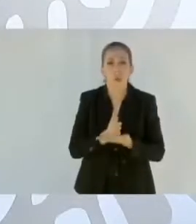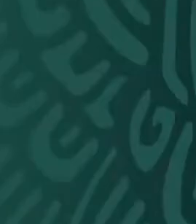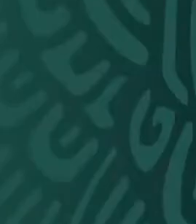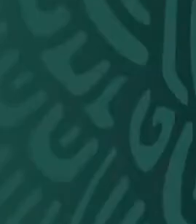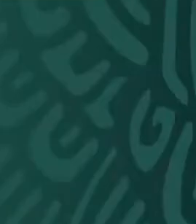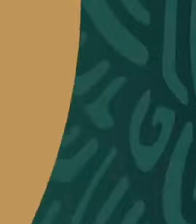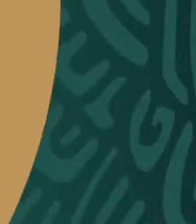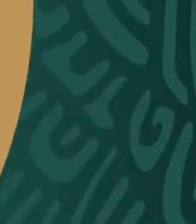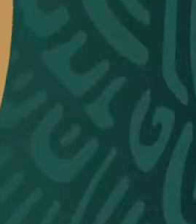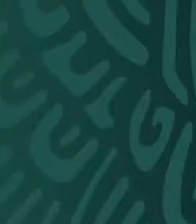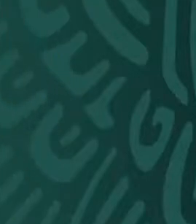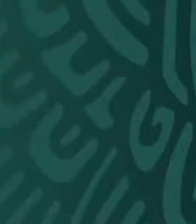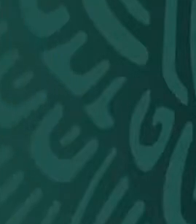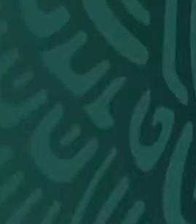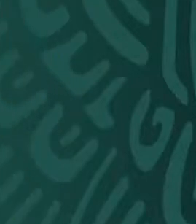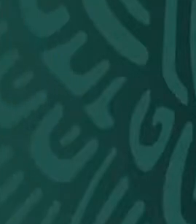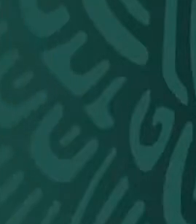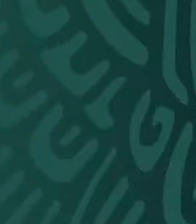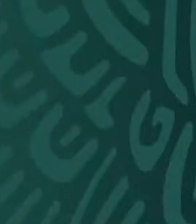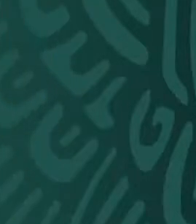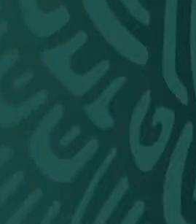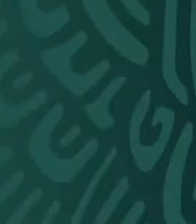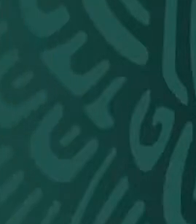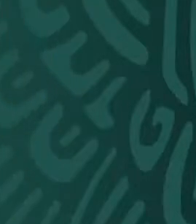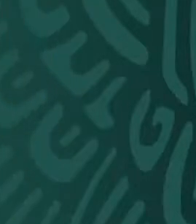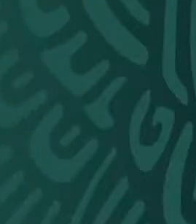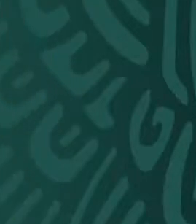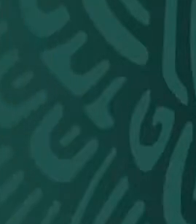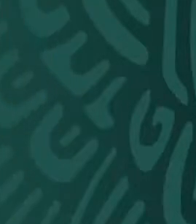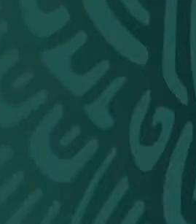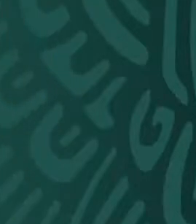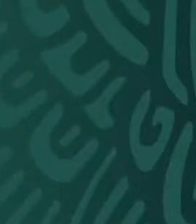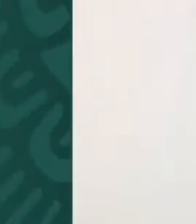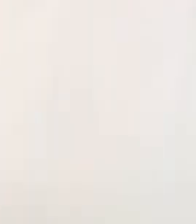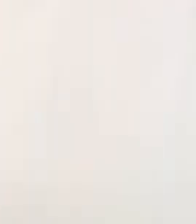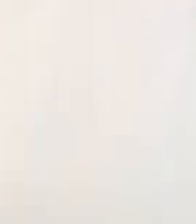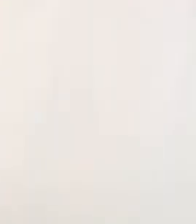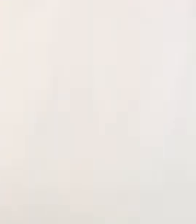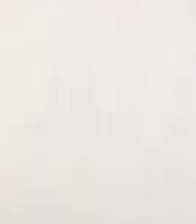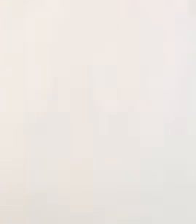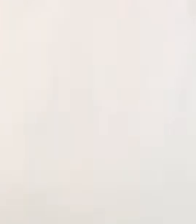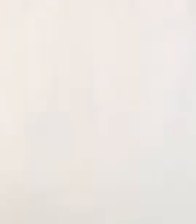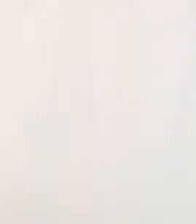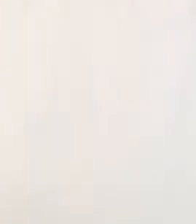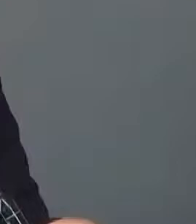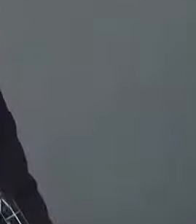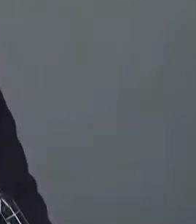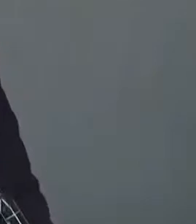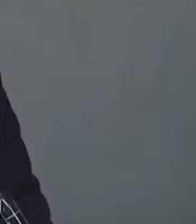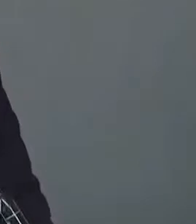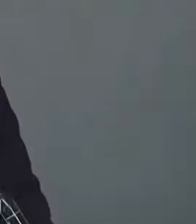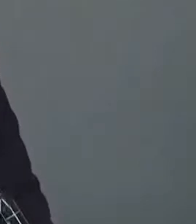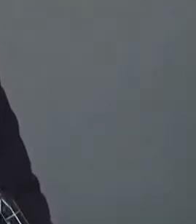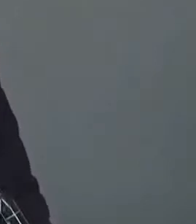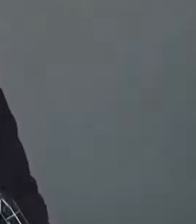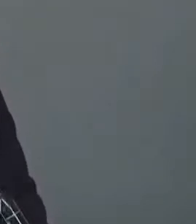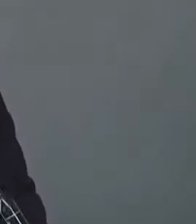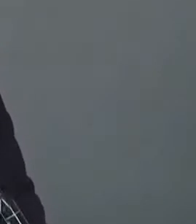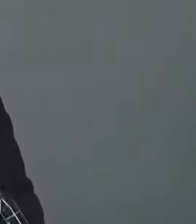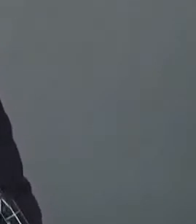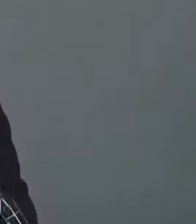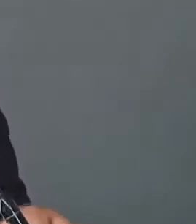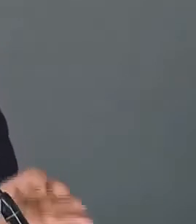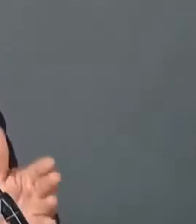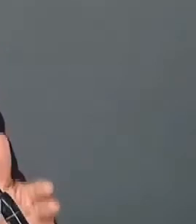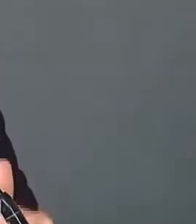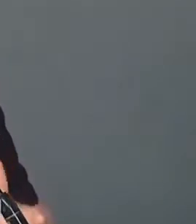llamada telefónica con el nuevo mandatario estadounidense, Joe Biden. Le agradecí